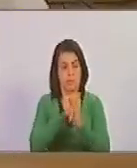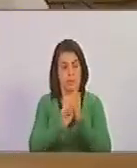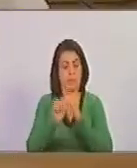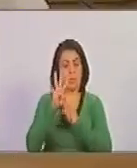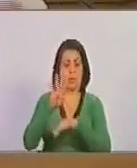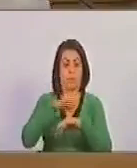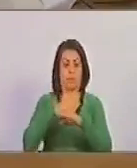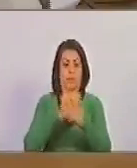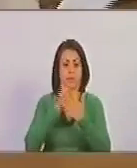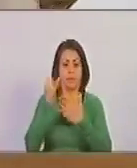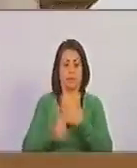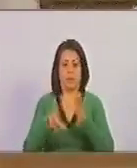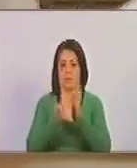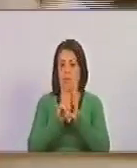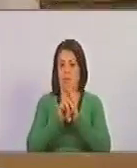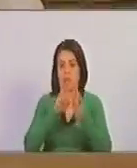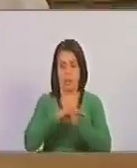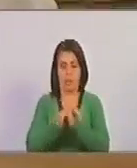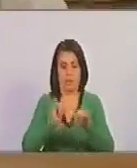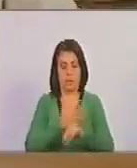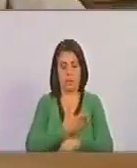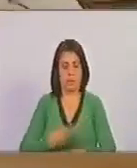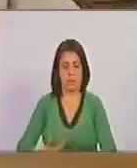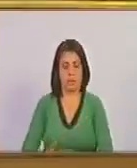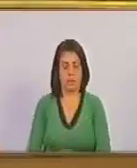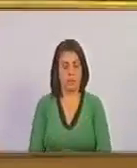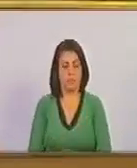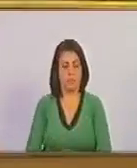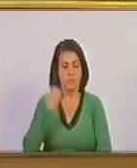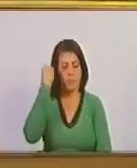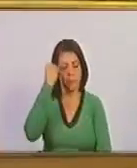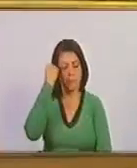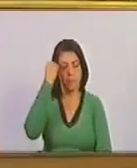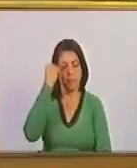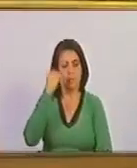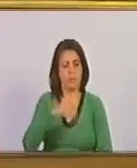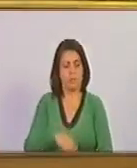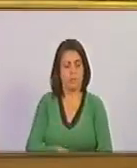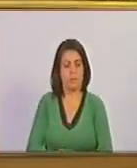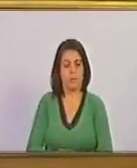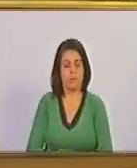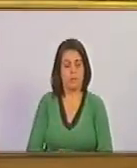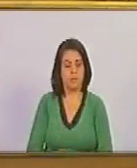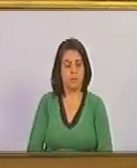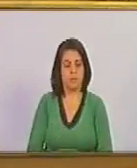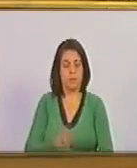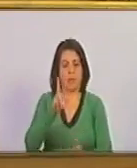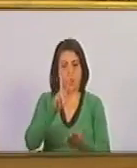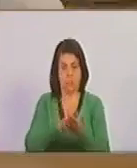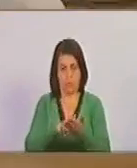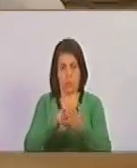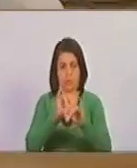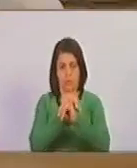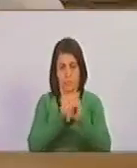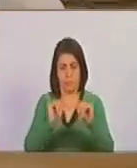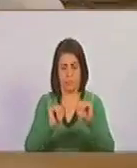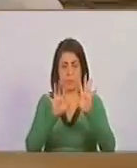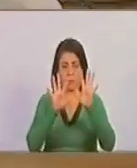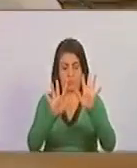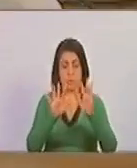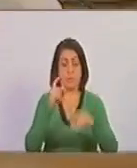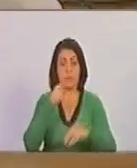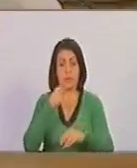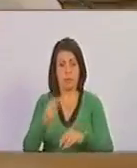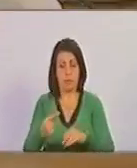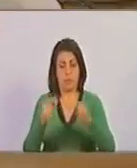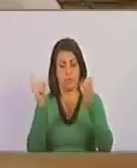4 del proyecto de ley. Es todo, ciudadano presidente. En consideración la supresión del artículo 4, aprobado. Siguiente. Décimo. Se